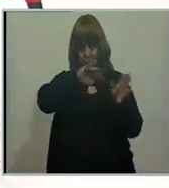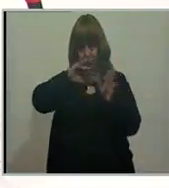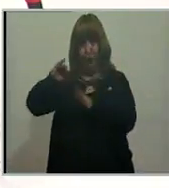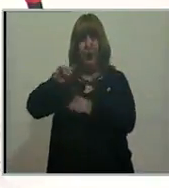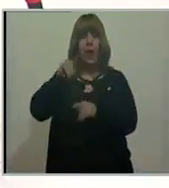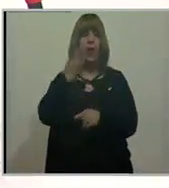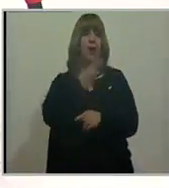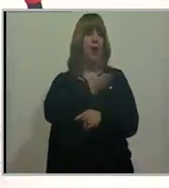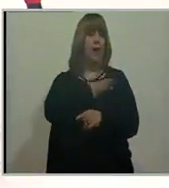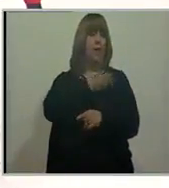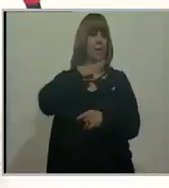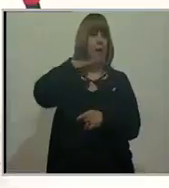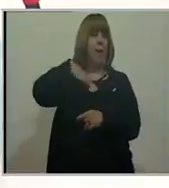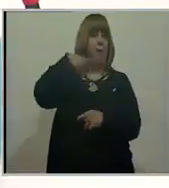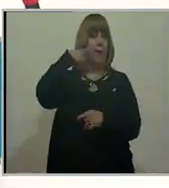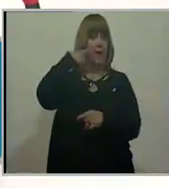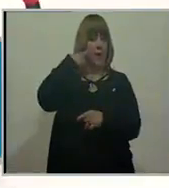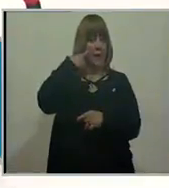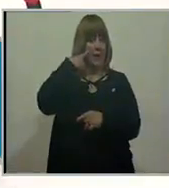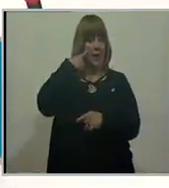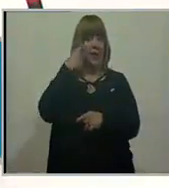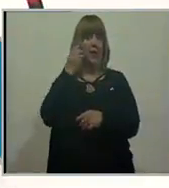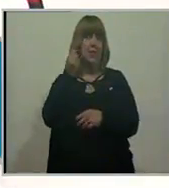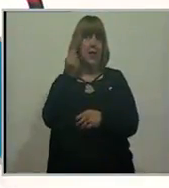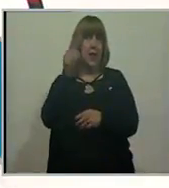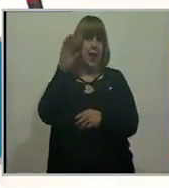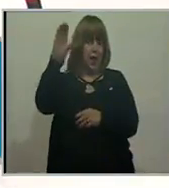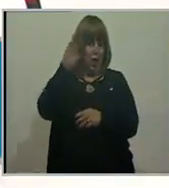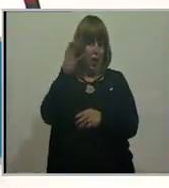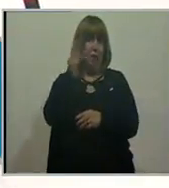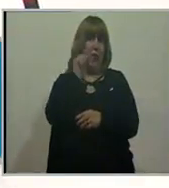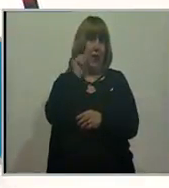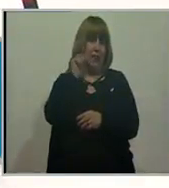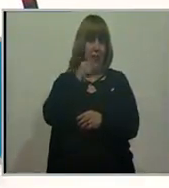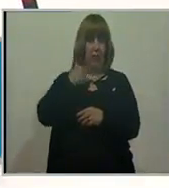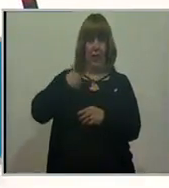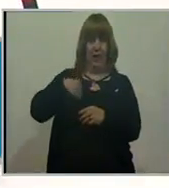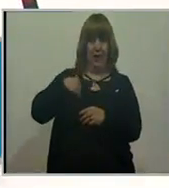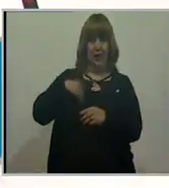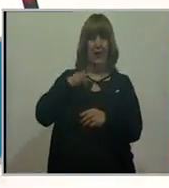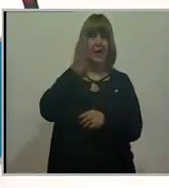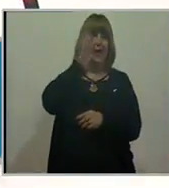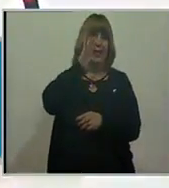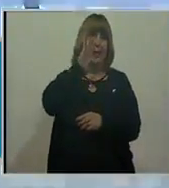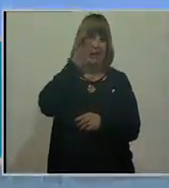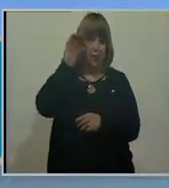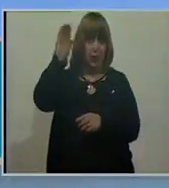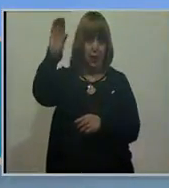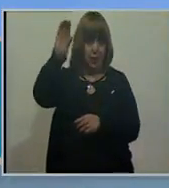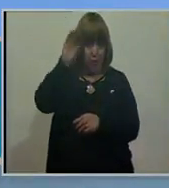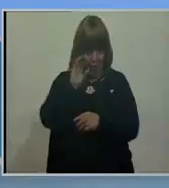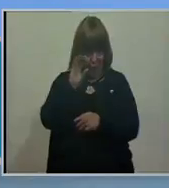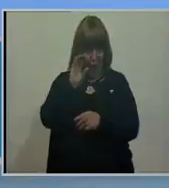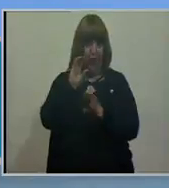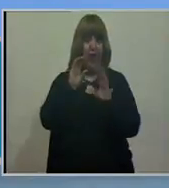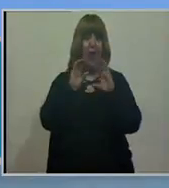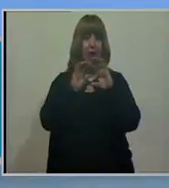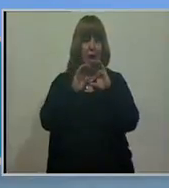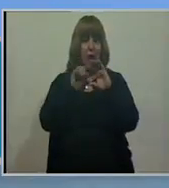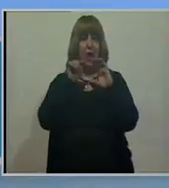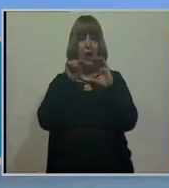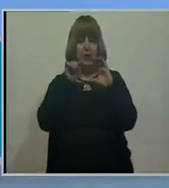Internacional, porque parece que ya está el acuerdo. Su anuncio va a ser en los próximos días. El presidente ya tendría